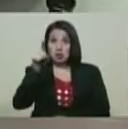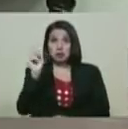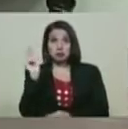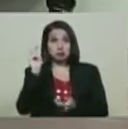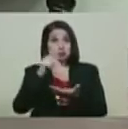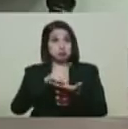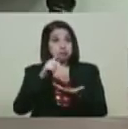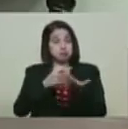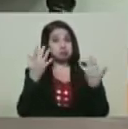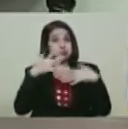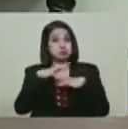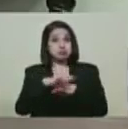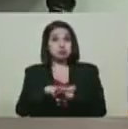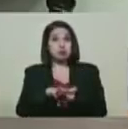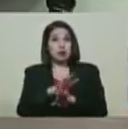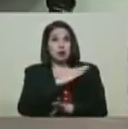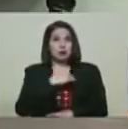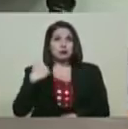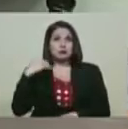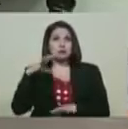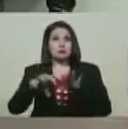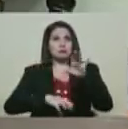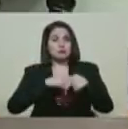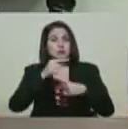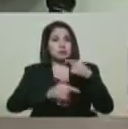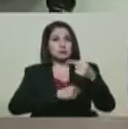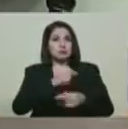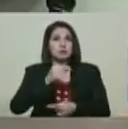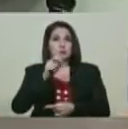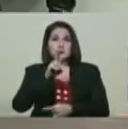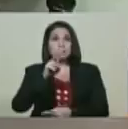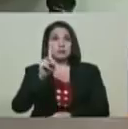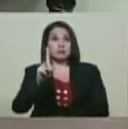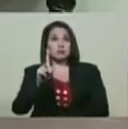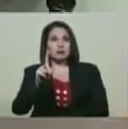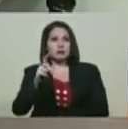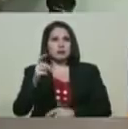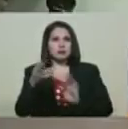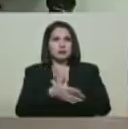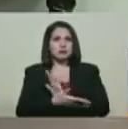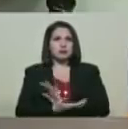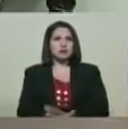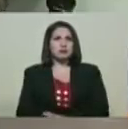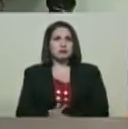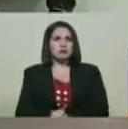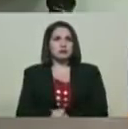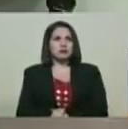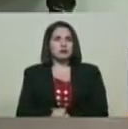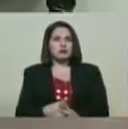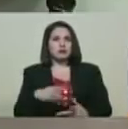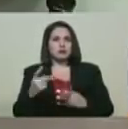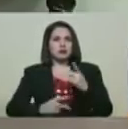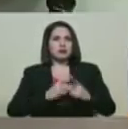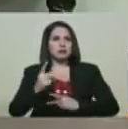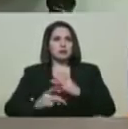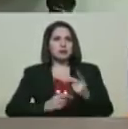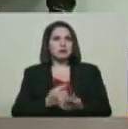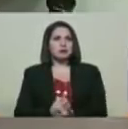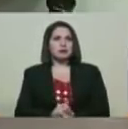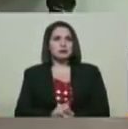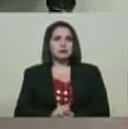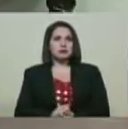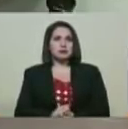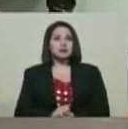incorpores a este mundo, que es el mundo del siglo XXI. Así que procédase de inmediato, vicepresidente de la